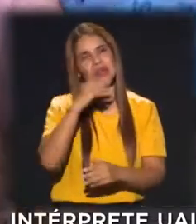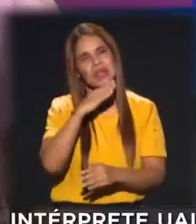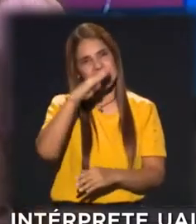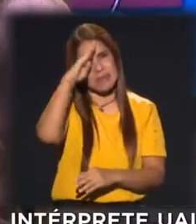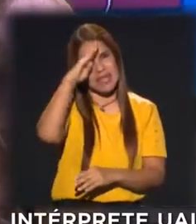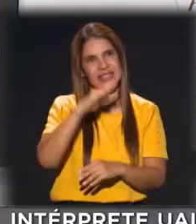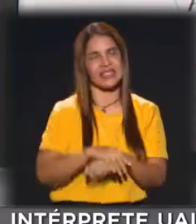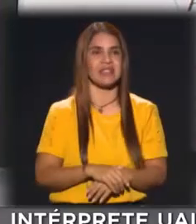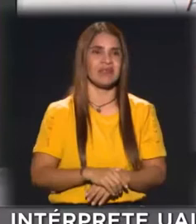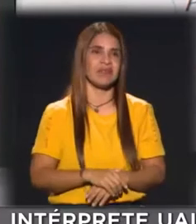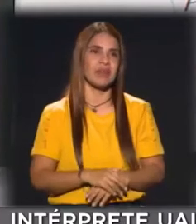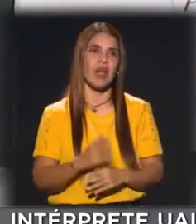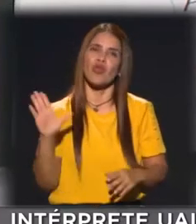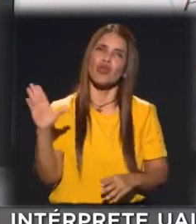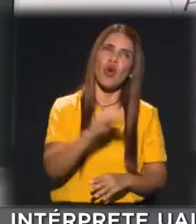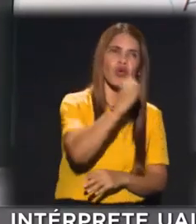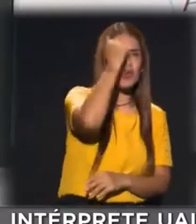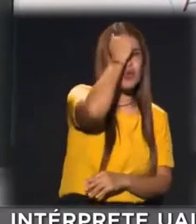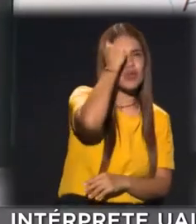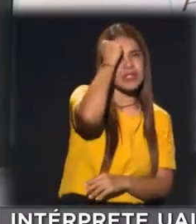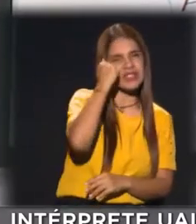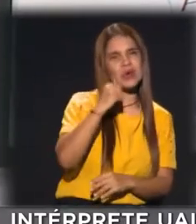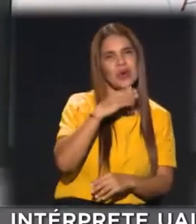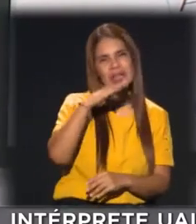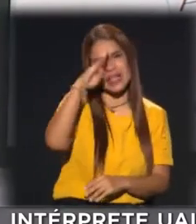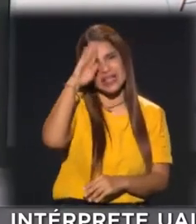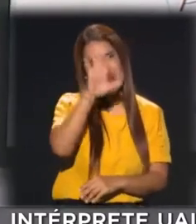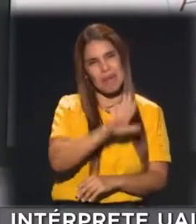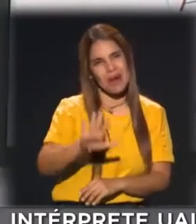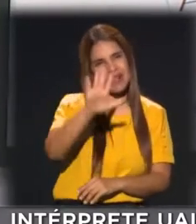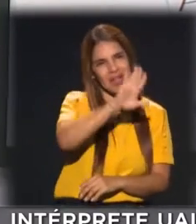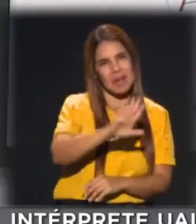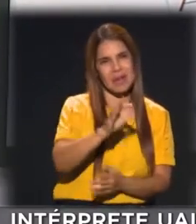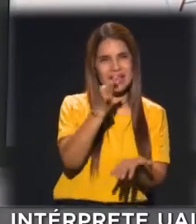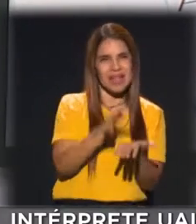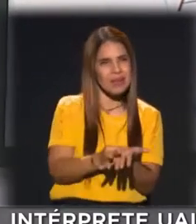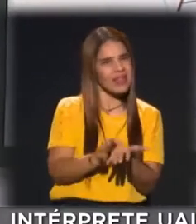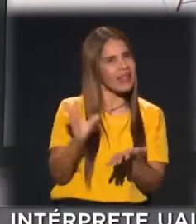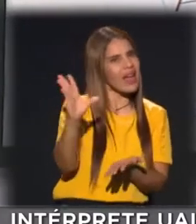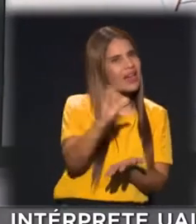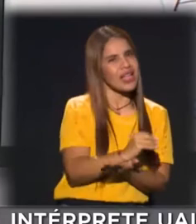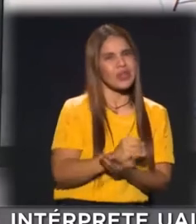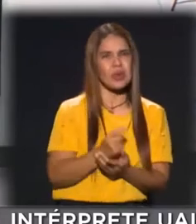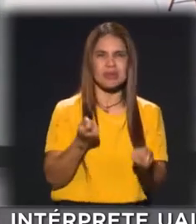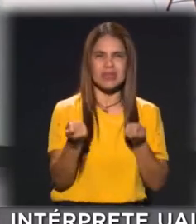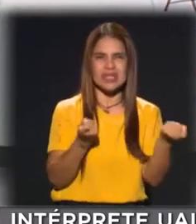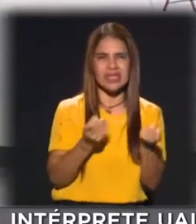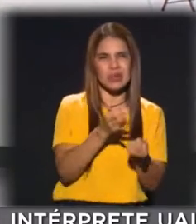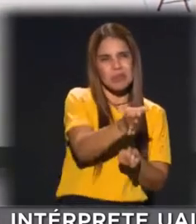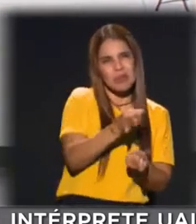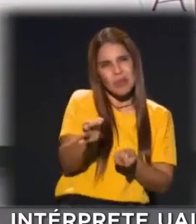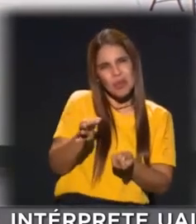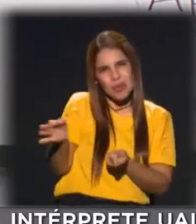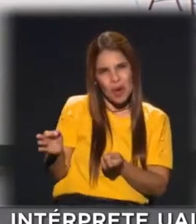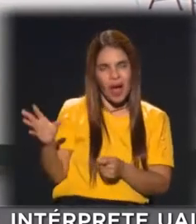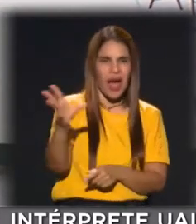la ciudad que nos están viendo. Claro que sí, para todos los profesores de nuestro hermoso departamento, de nuestra capital, esas 9 subregiones, esos 125 municipios y